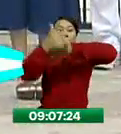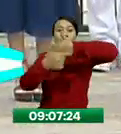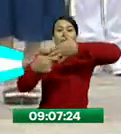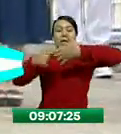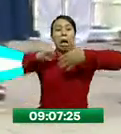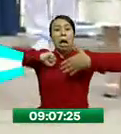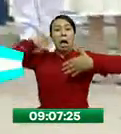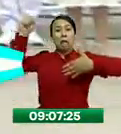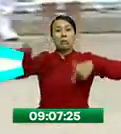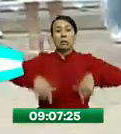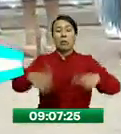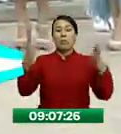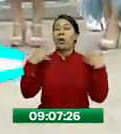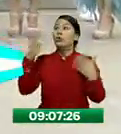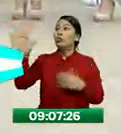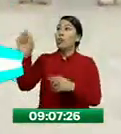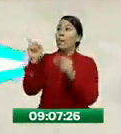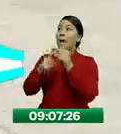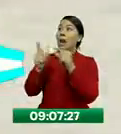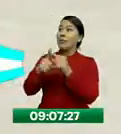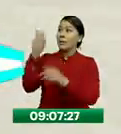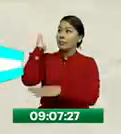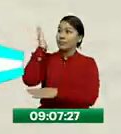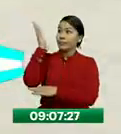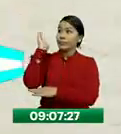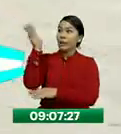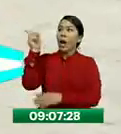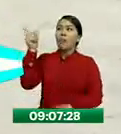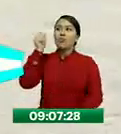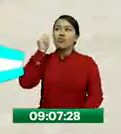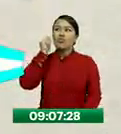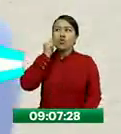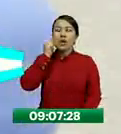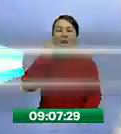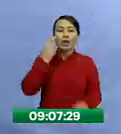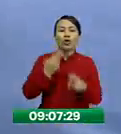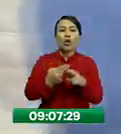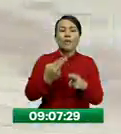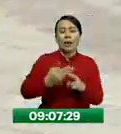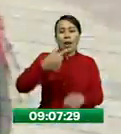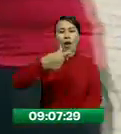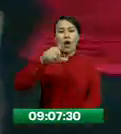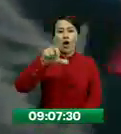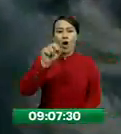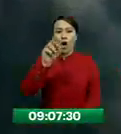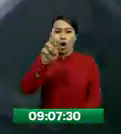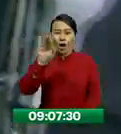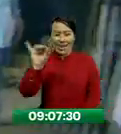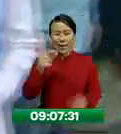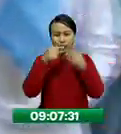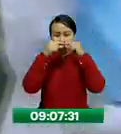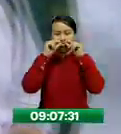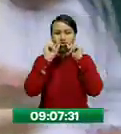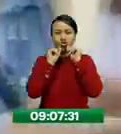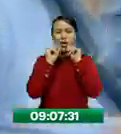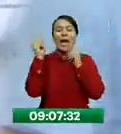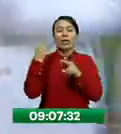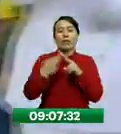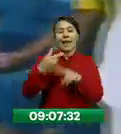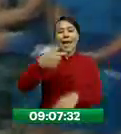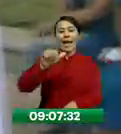como destino. Fueron las palabras de la presidenta de la empresa pública municipal de turismo, Gloria Gallardo,